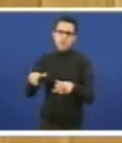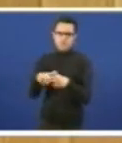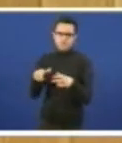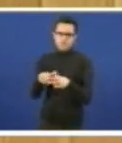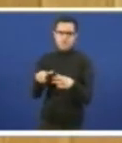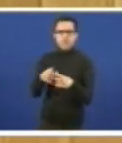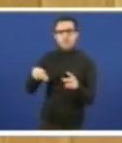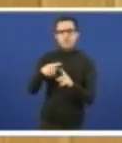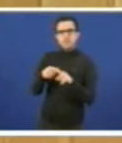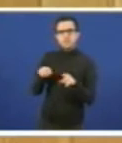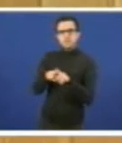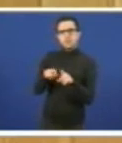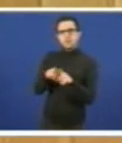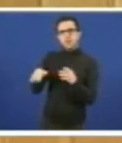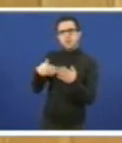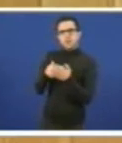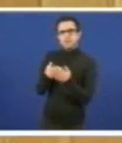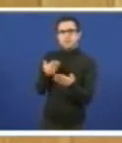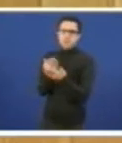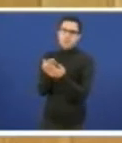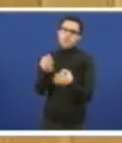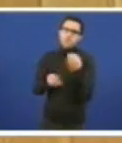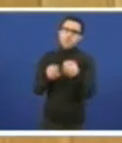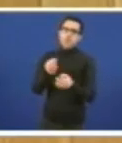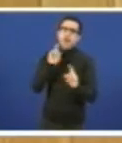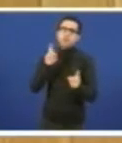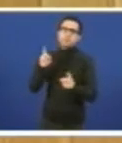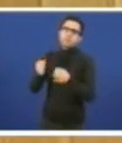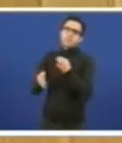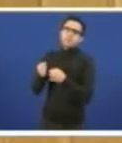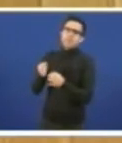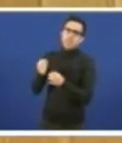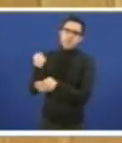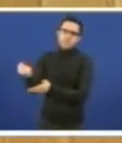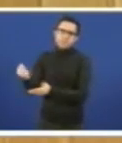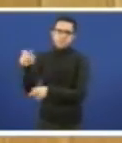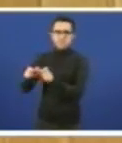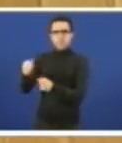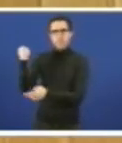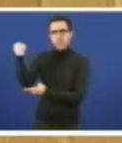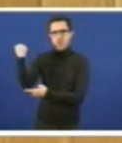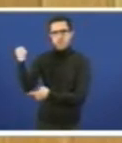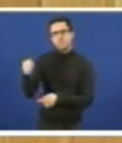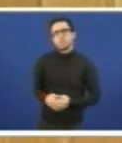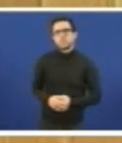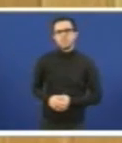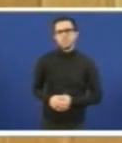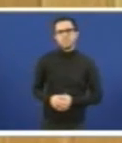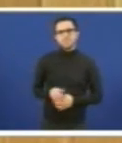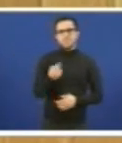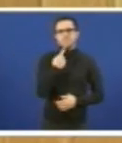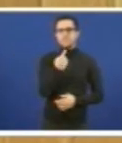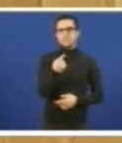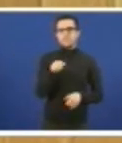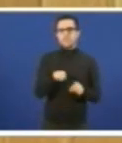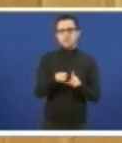pola man cando a xustiza é dos poderosos. Considero que a mellor forma de coñecer o seu legado é dialogar cos